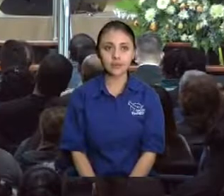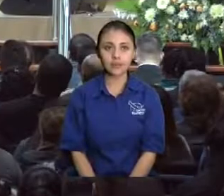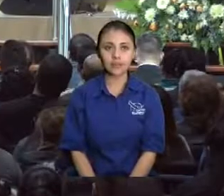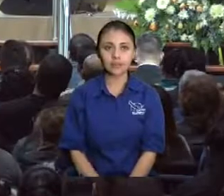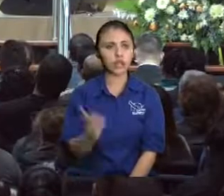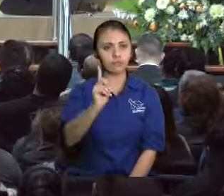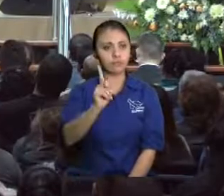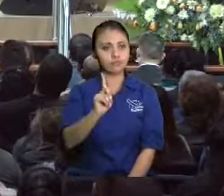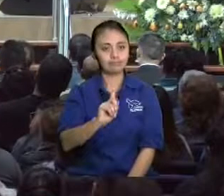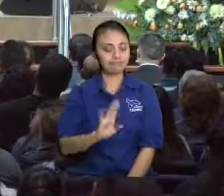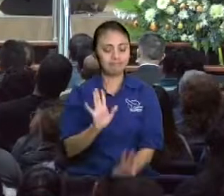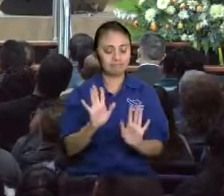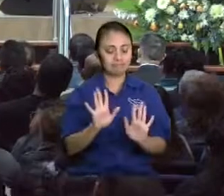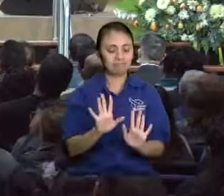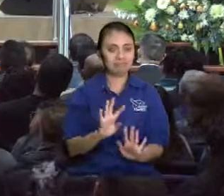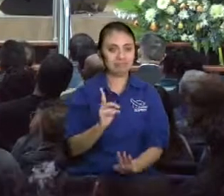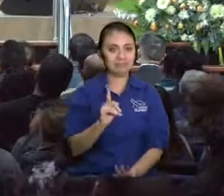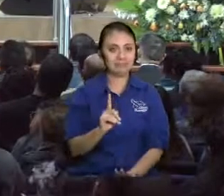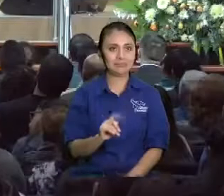No, mejor no.